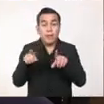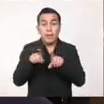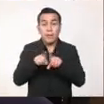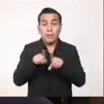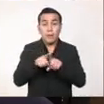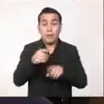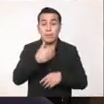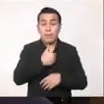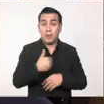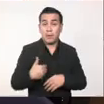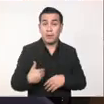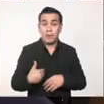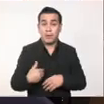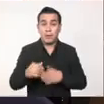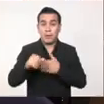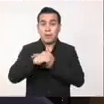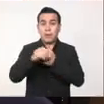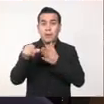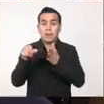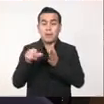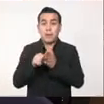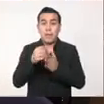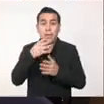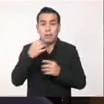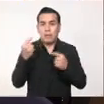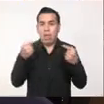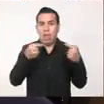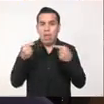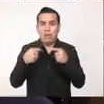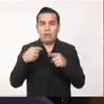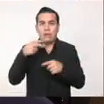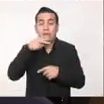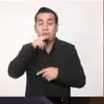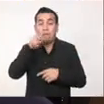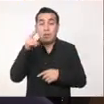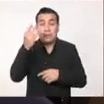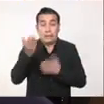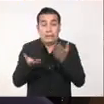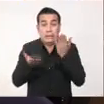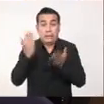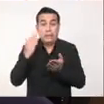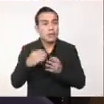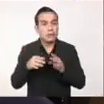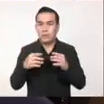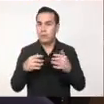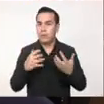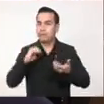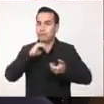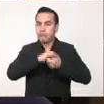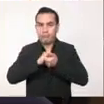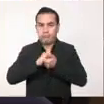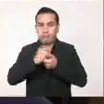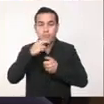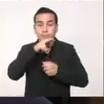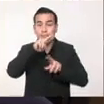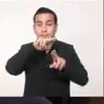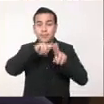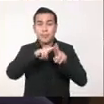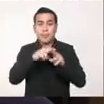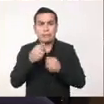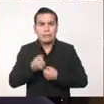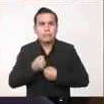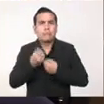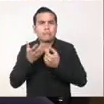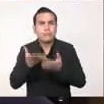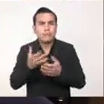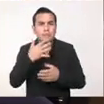Sol, presidente, ahí en la Asamblea Legislativa, me imagino que peleándose con el FMLN en aquellos tiempos donde no eran hermanos. Y le dijo a